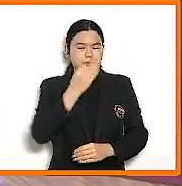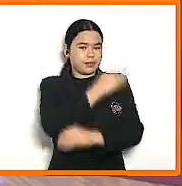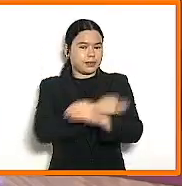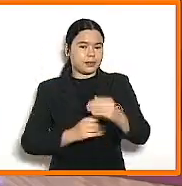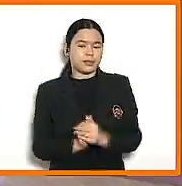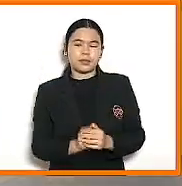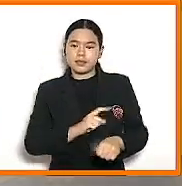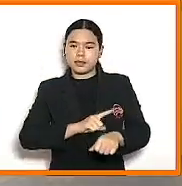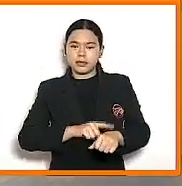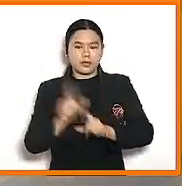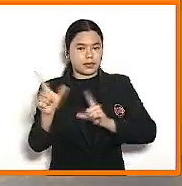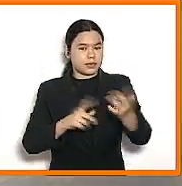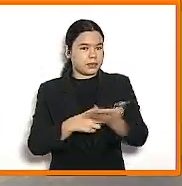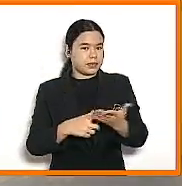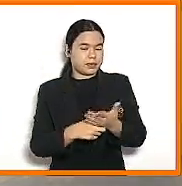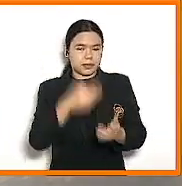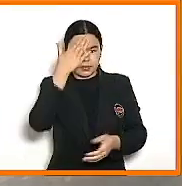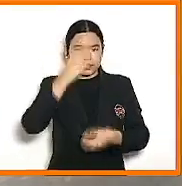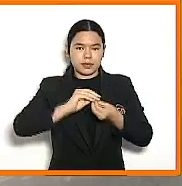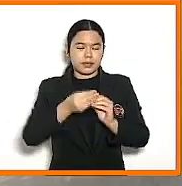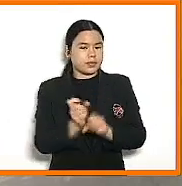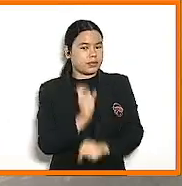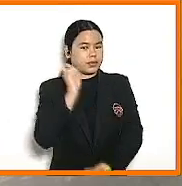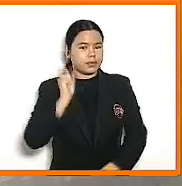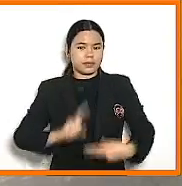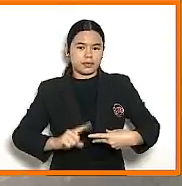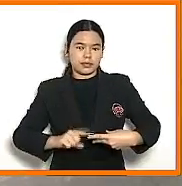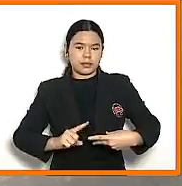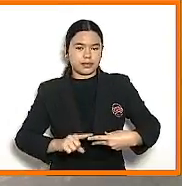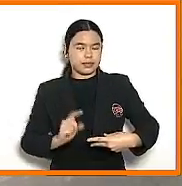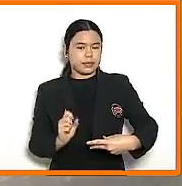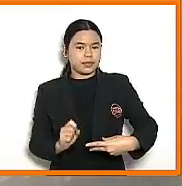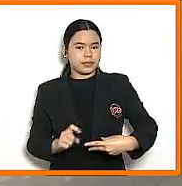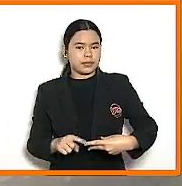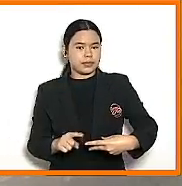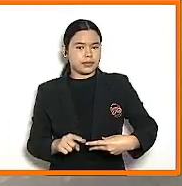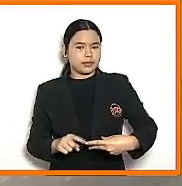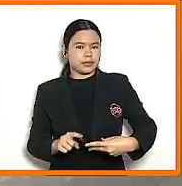tarde. Ten tu boleto en mano si viene su primer número ganador y este es